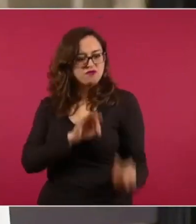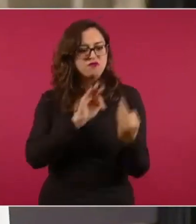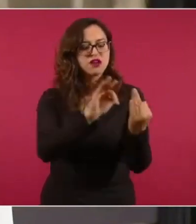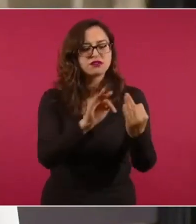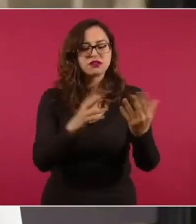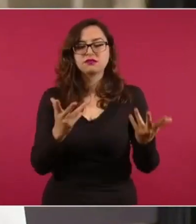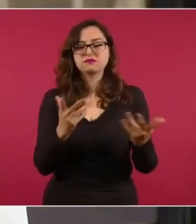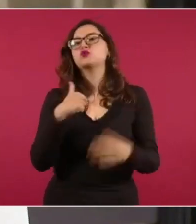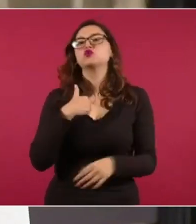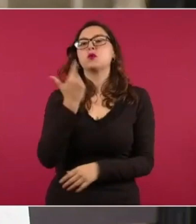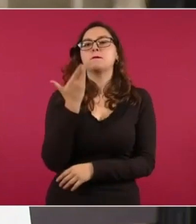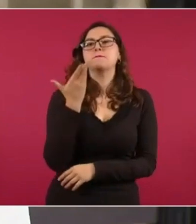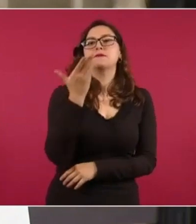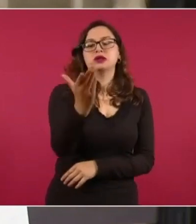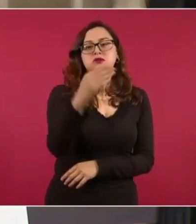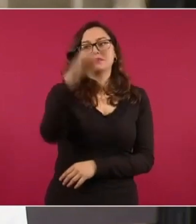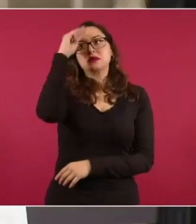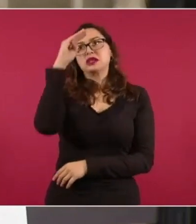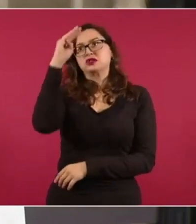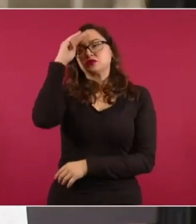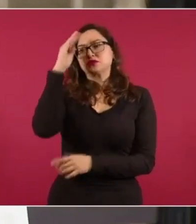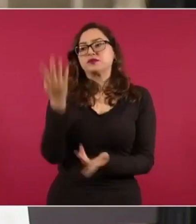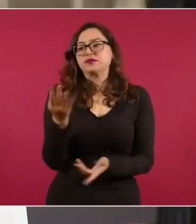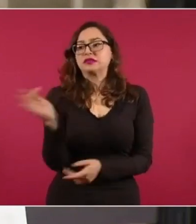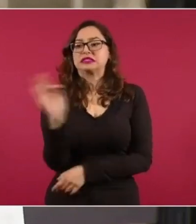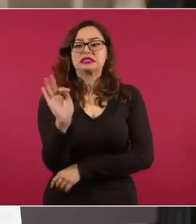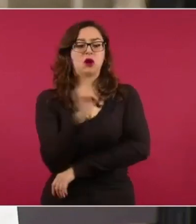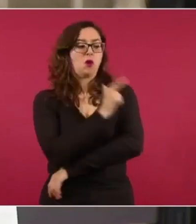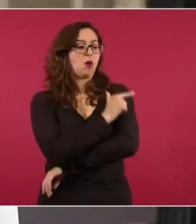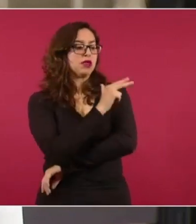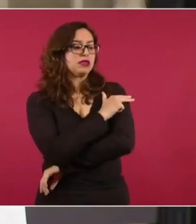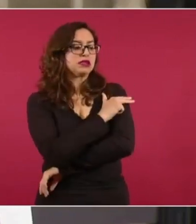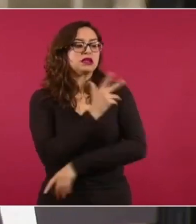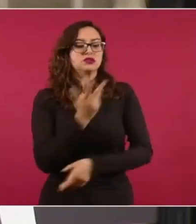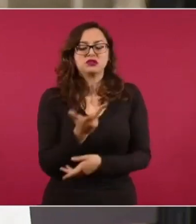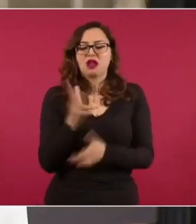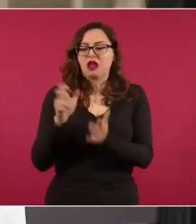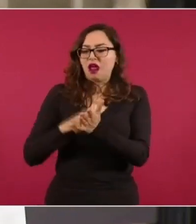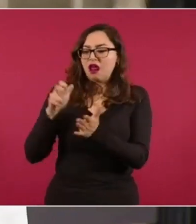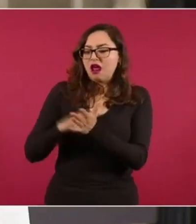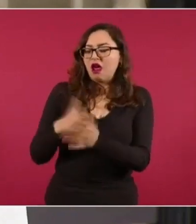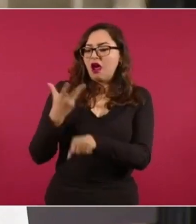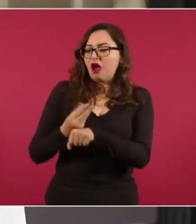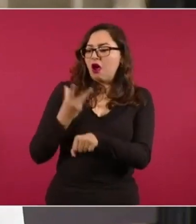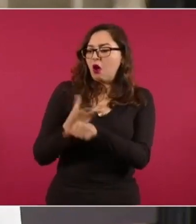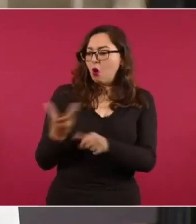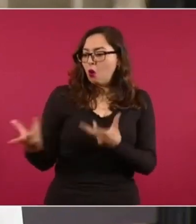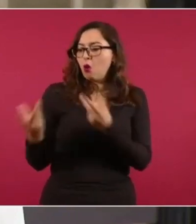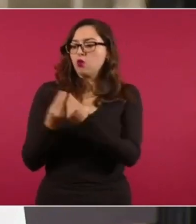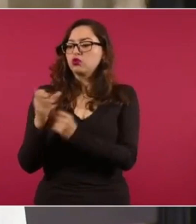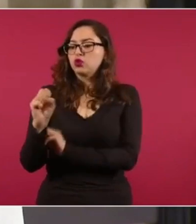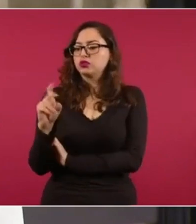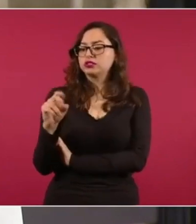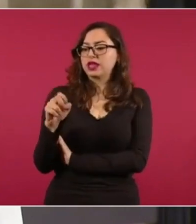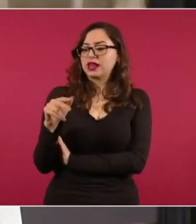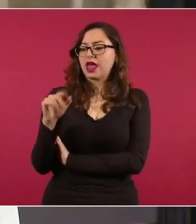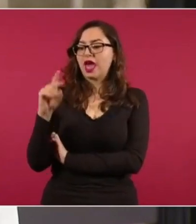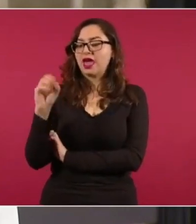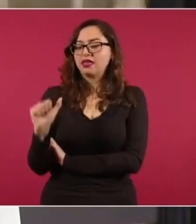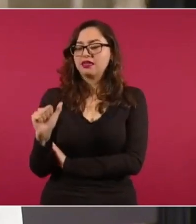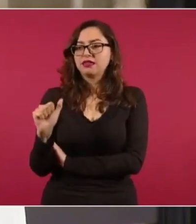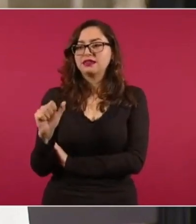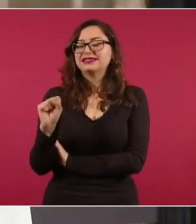la reforma de la Guardia Nacional es por la existencia de una delincuencia organizada, fortalecida, que la